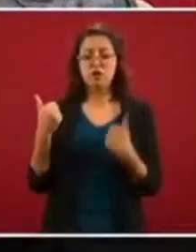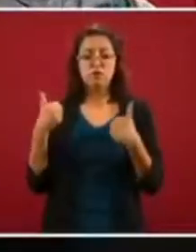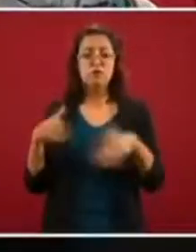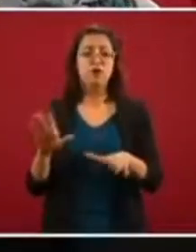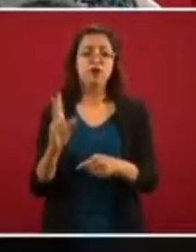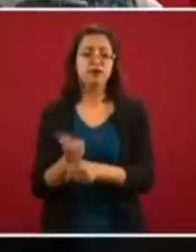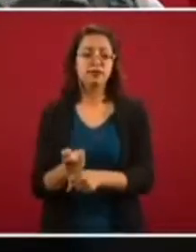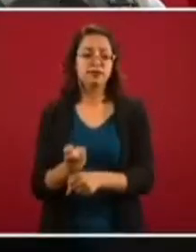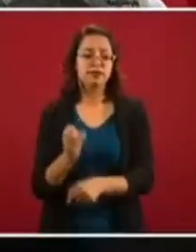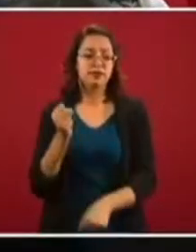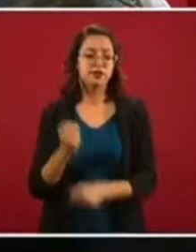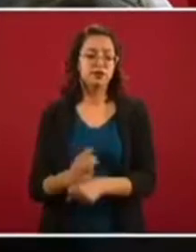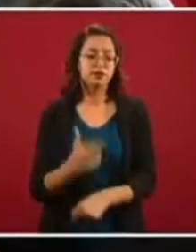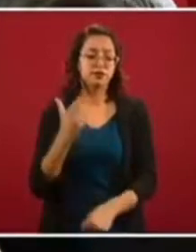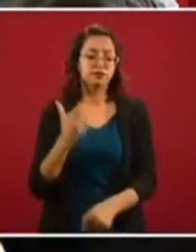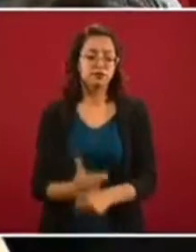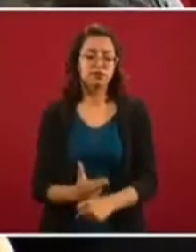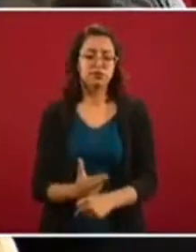subsecretario